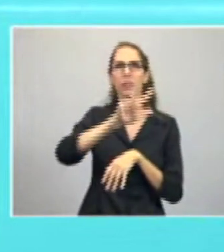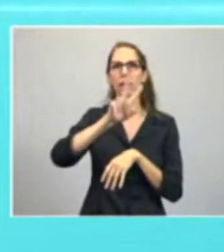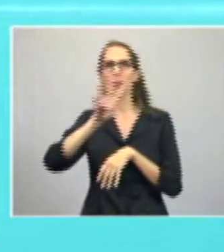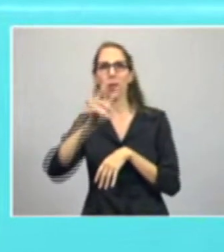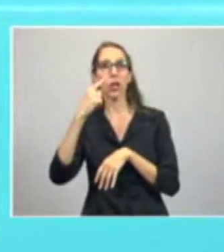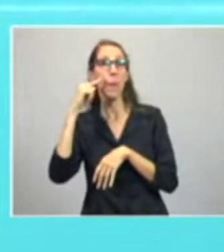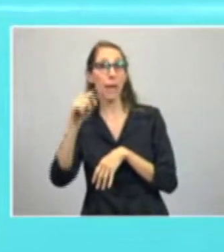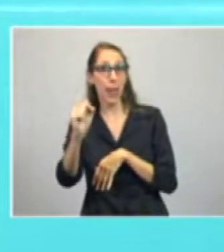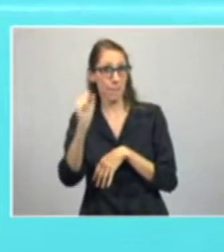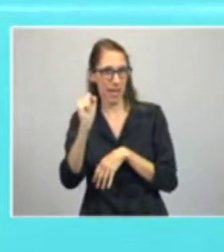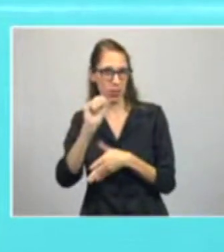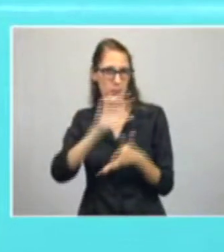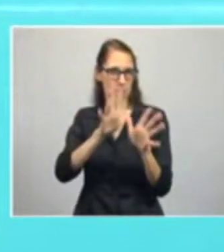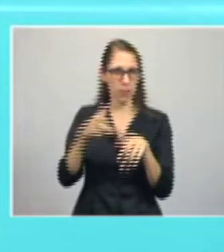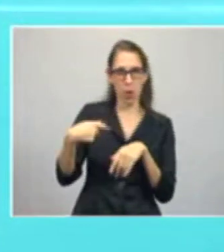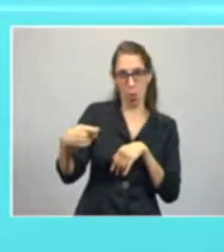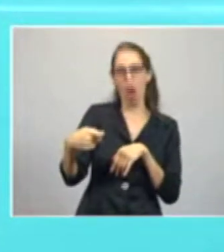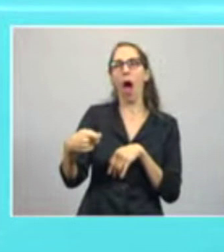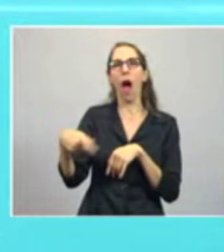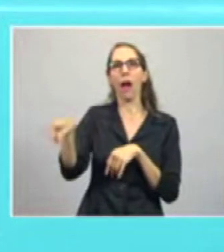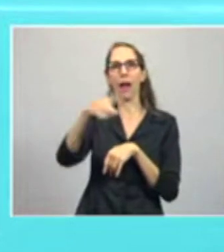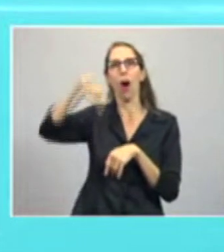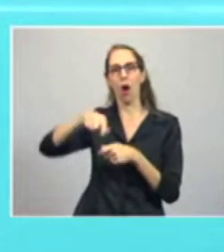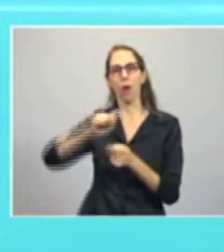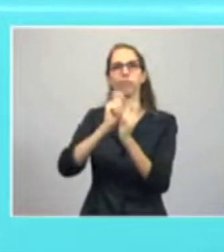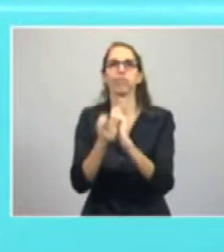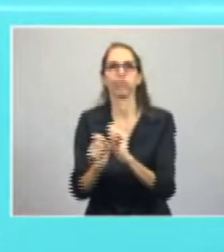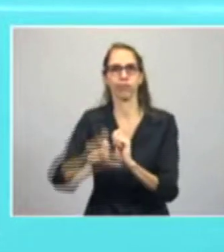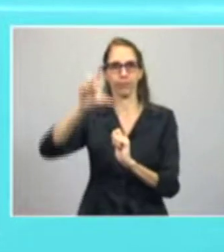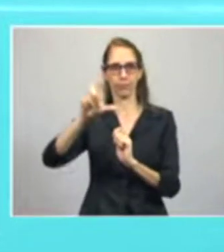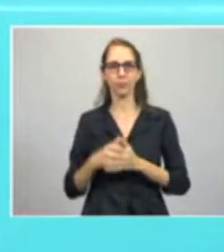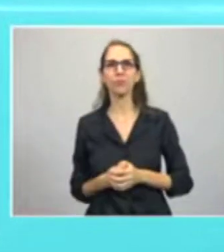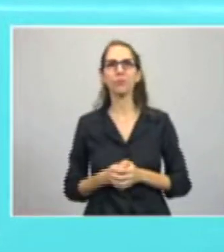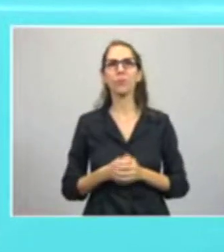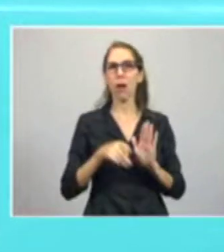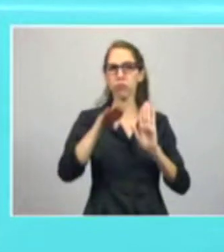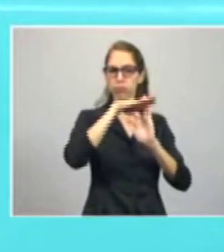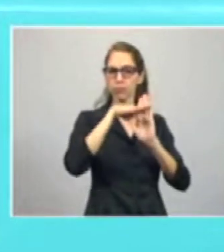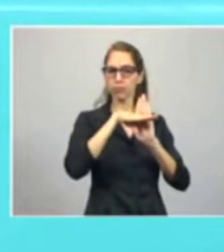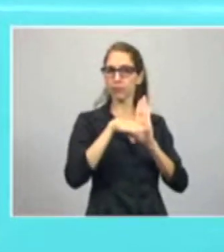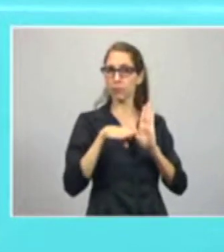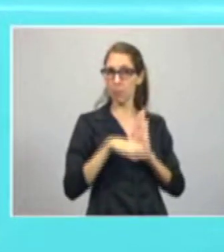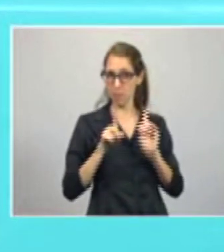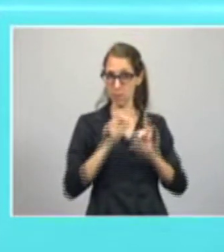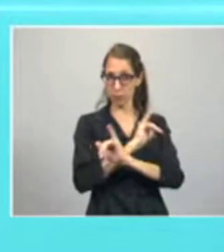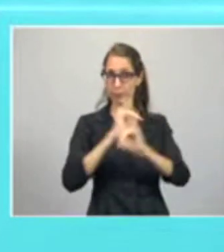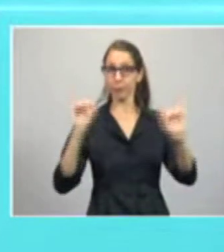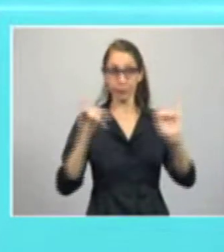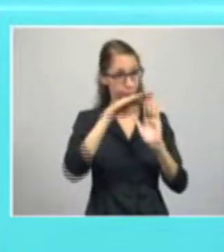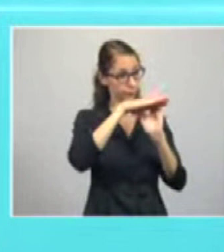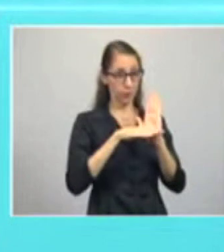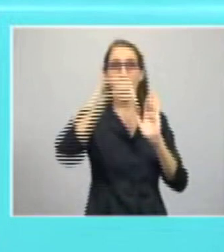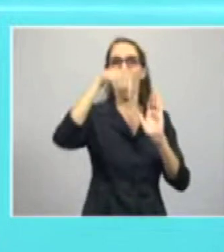que alcanzan hoy con este aumento. Estas medidas que anunciamos hoy se suman a las que ya